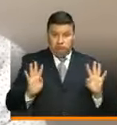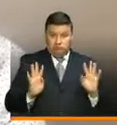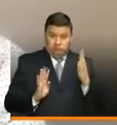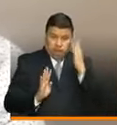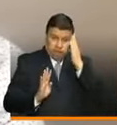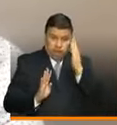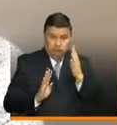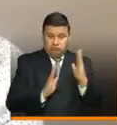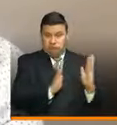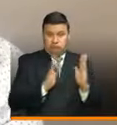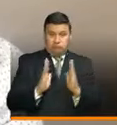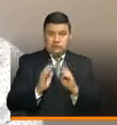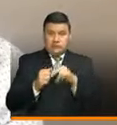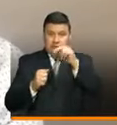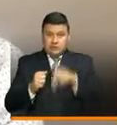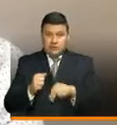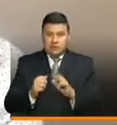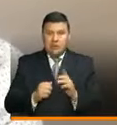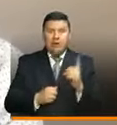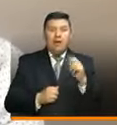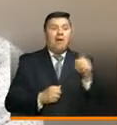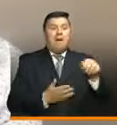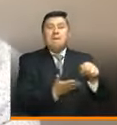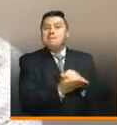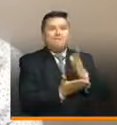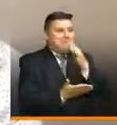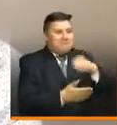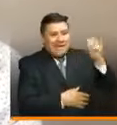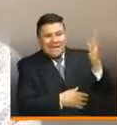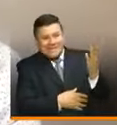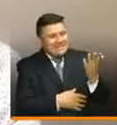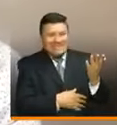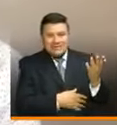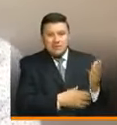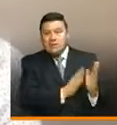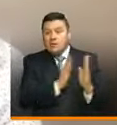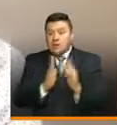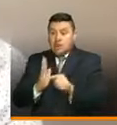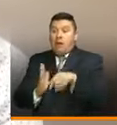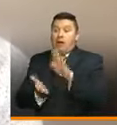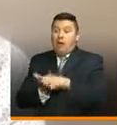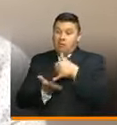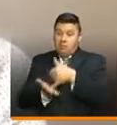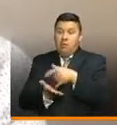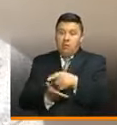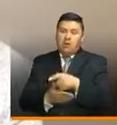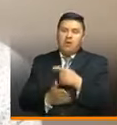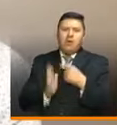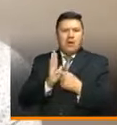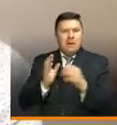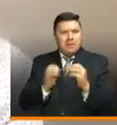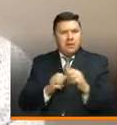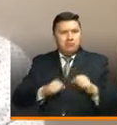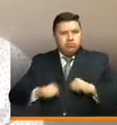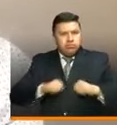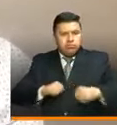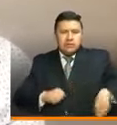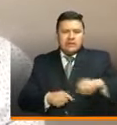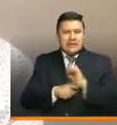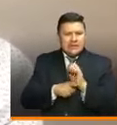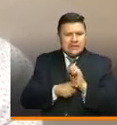una categoría que se haya declarado desierta y haya otra en la cual, digamos, algunos de los premios se hayan declarado desiertos, muestra un poco el ejercicio